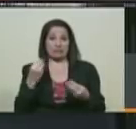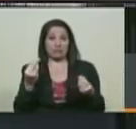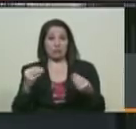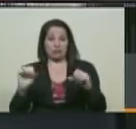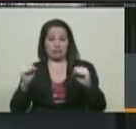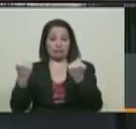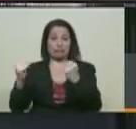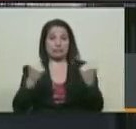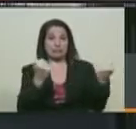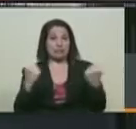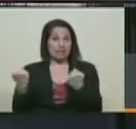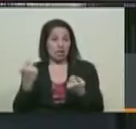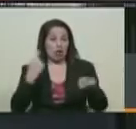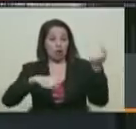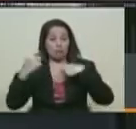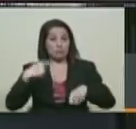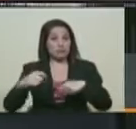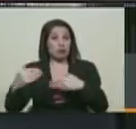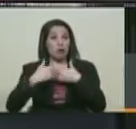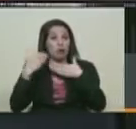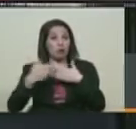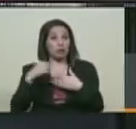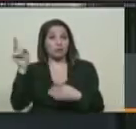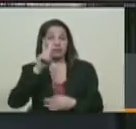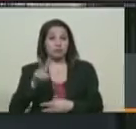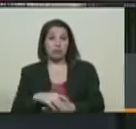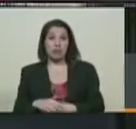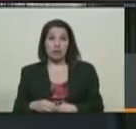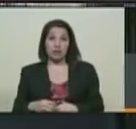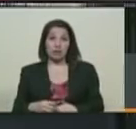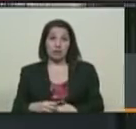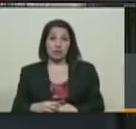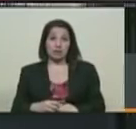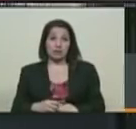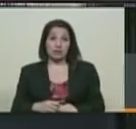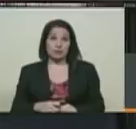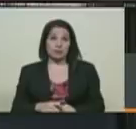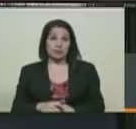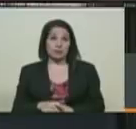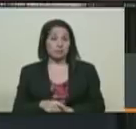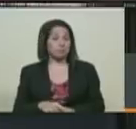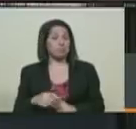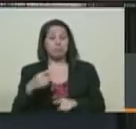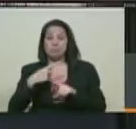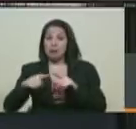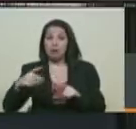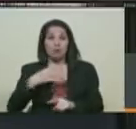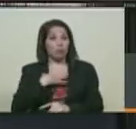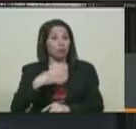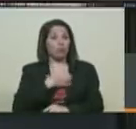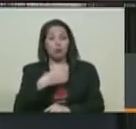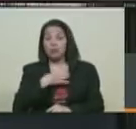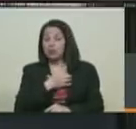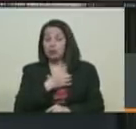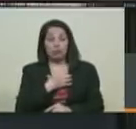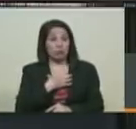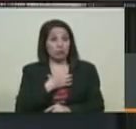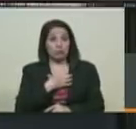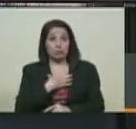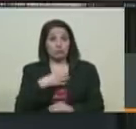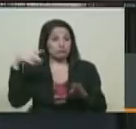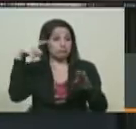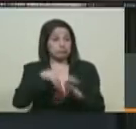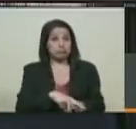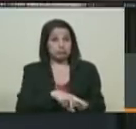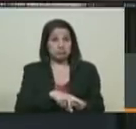bloqueo comercial contra Venezuela. Pero lo dicho, no han podido ni van a poder. Quédense